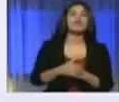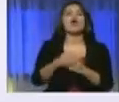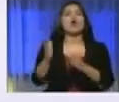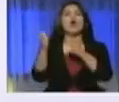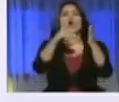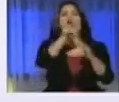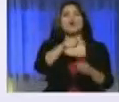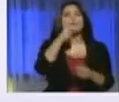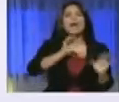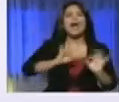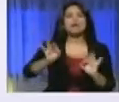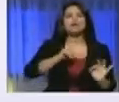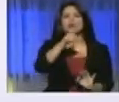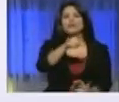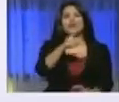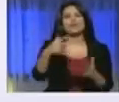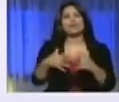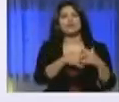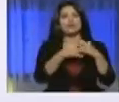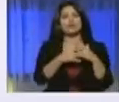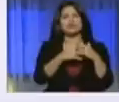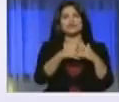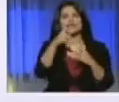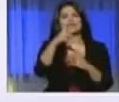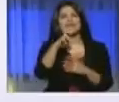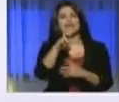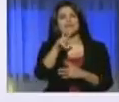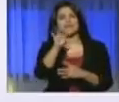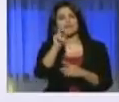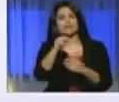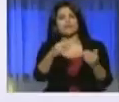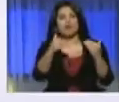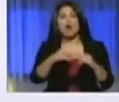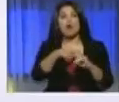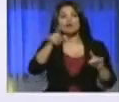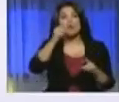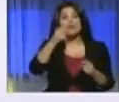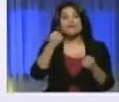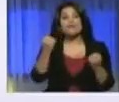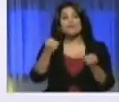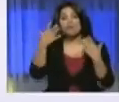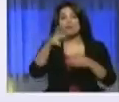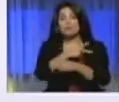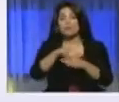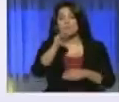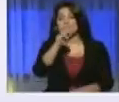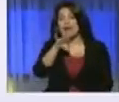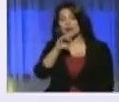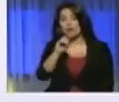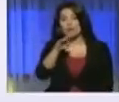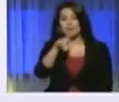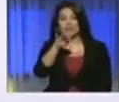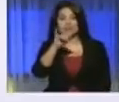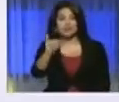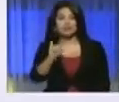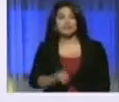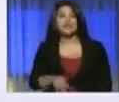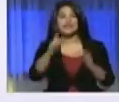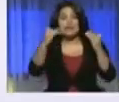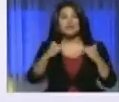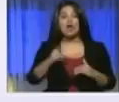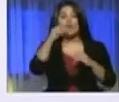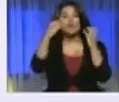de Lula da Silva, de Mario Benedetti, de Michael Manley, gran político y